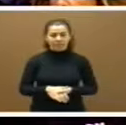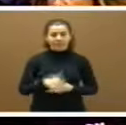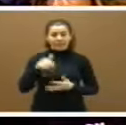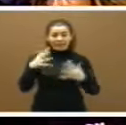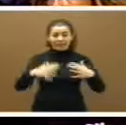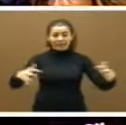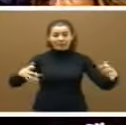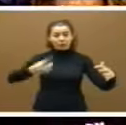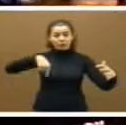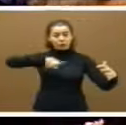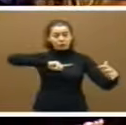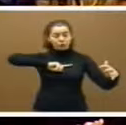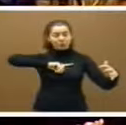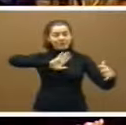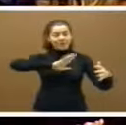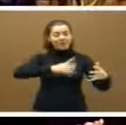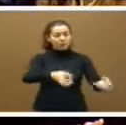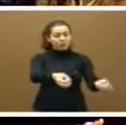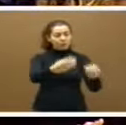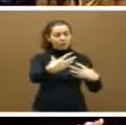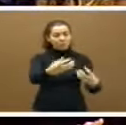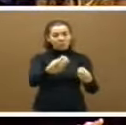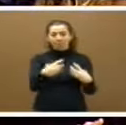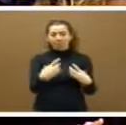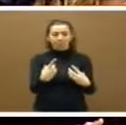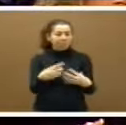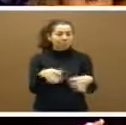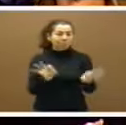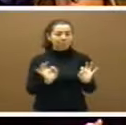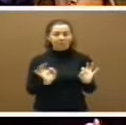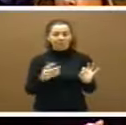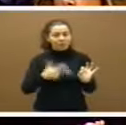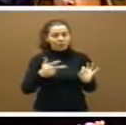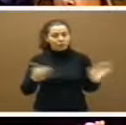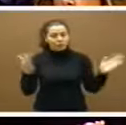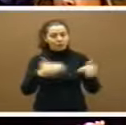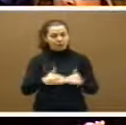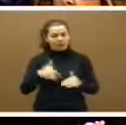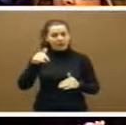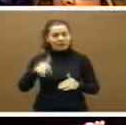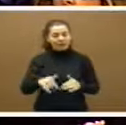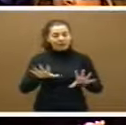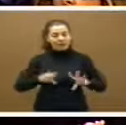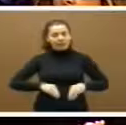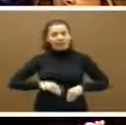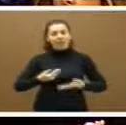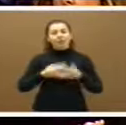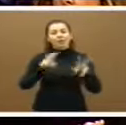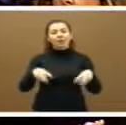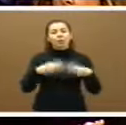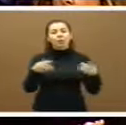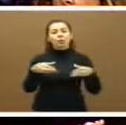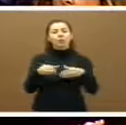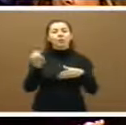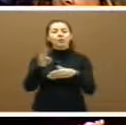ni siquiera tenga derecho a ser informada. Miren, señores diputados, no se aceptó en esta Cámara una enmienda que presentó mi grupo parlamentario,